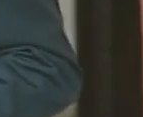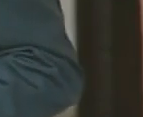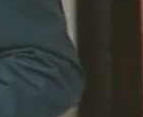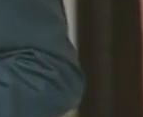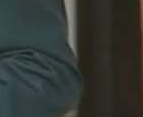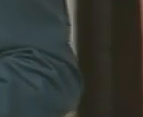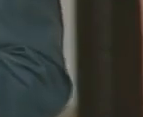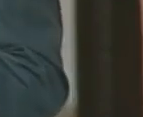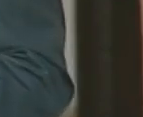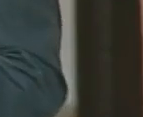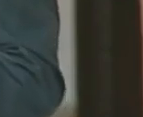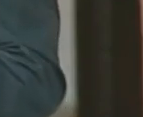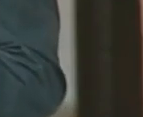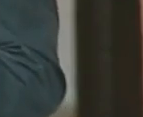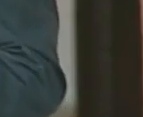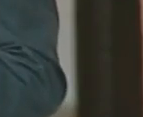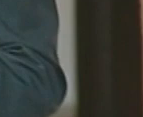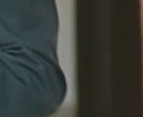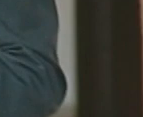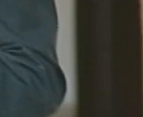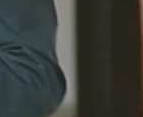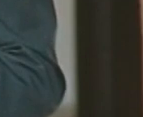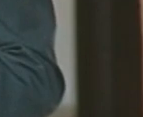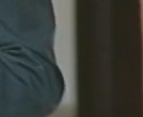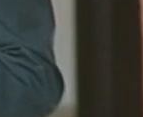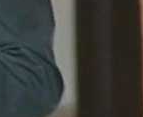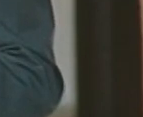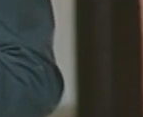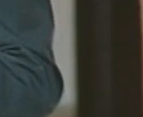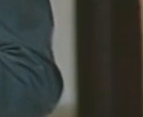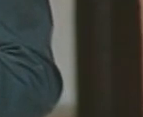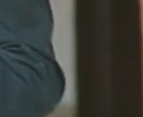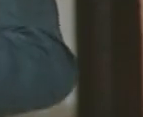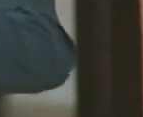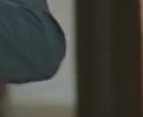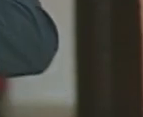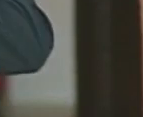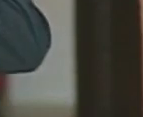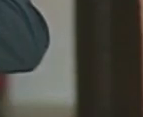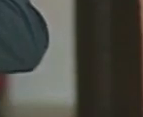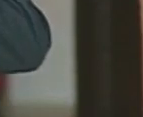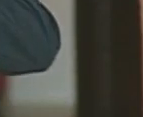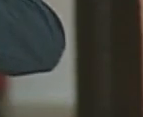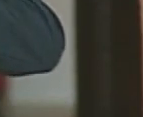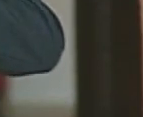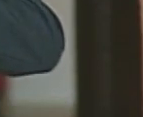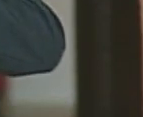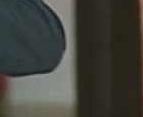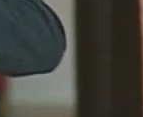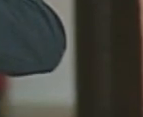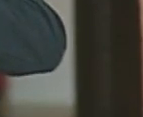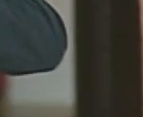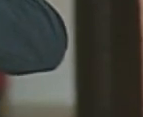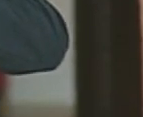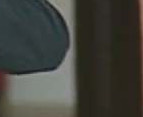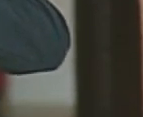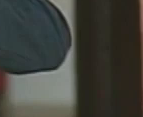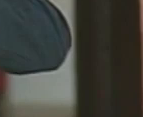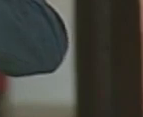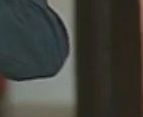y cómo el mercado petrolero y los precios han entrado en fase de estabilización,